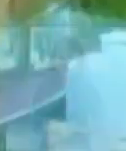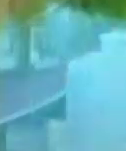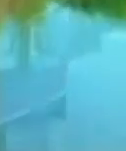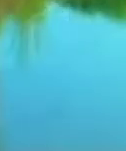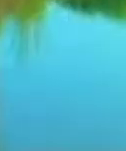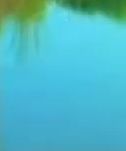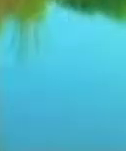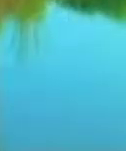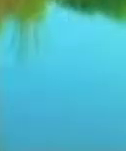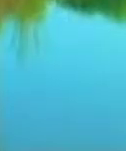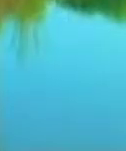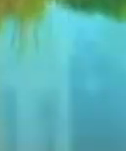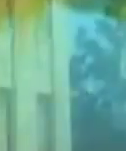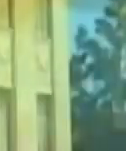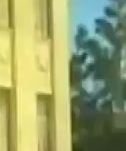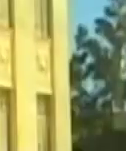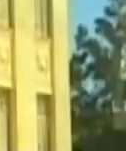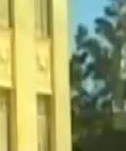comunicación.